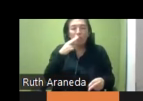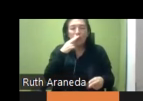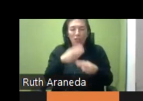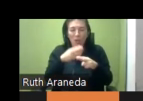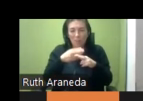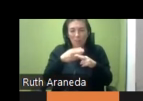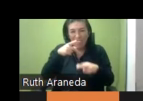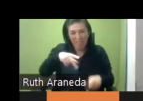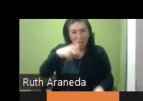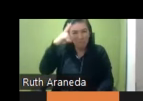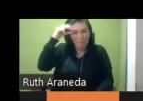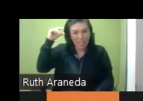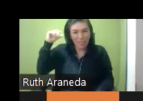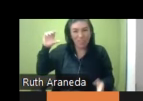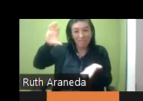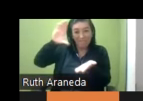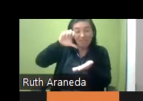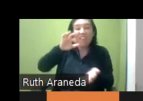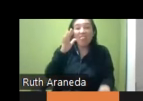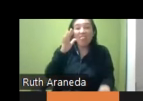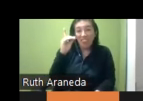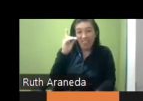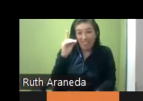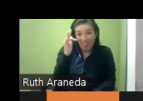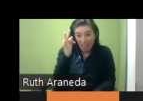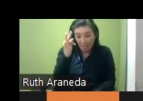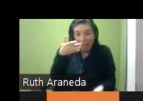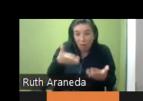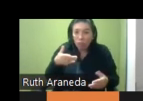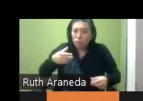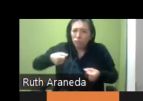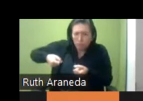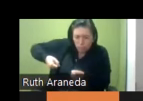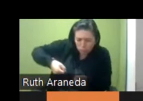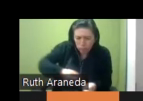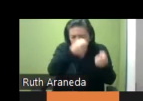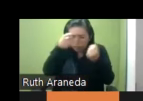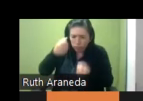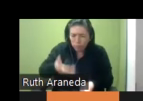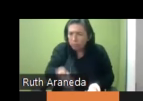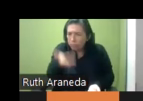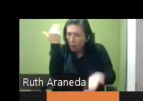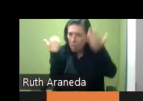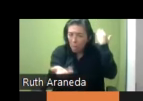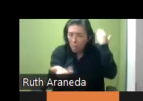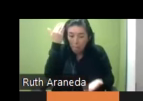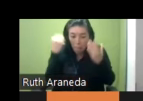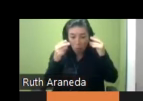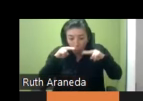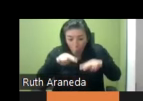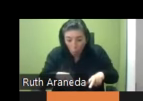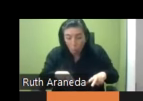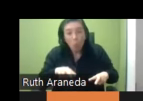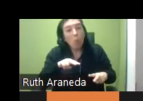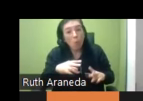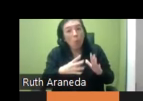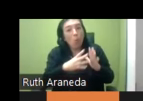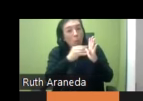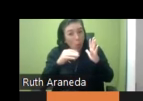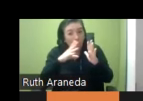México, se ha podido excavar y reconstruir con mucha exactitud todo lo que